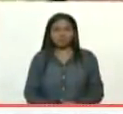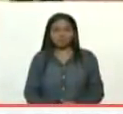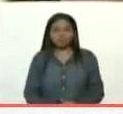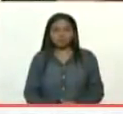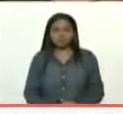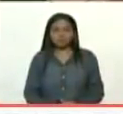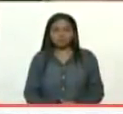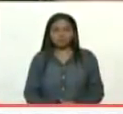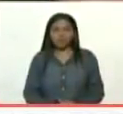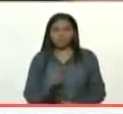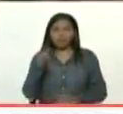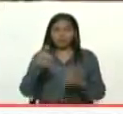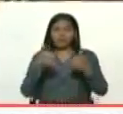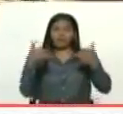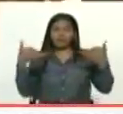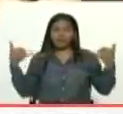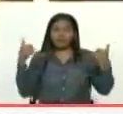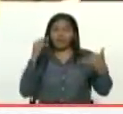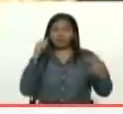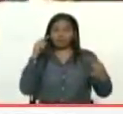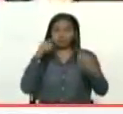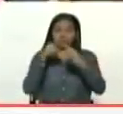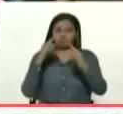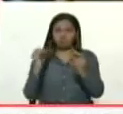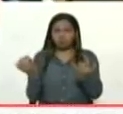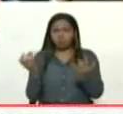Primera línea de orientación.